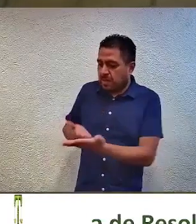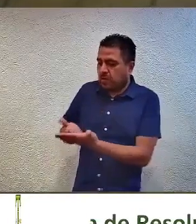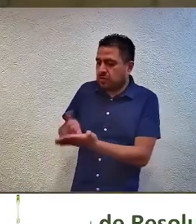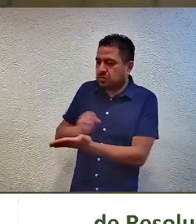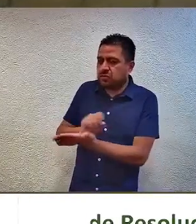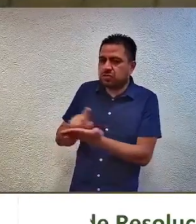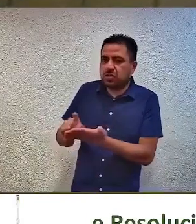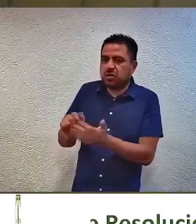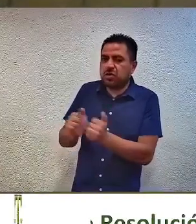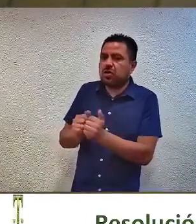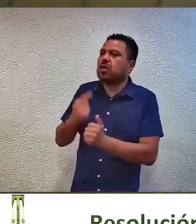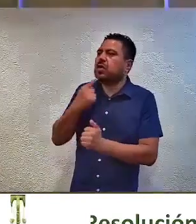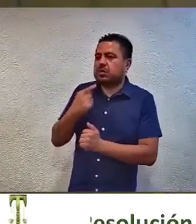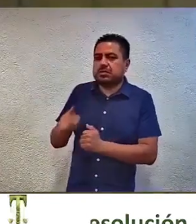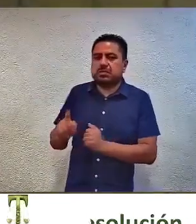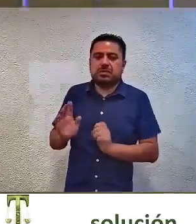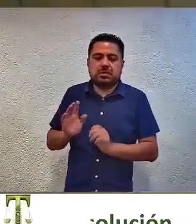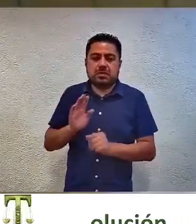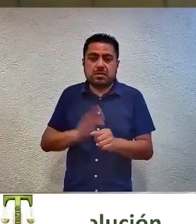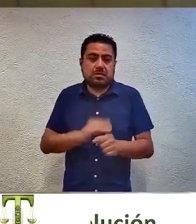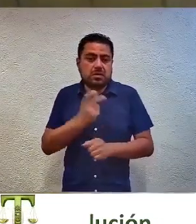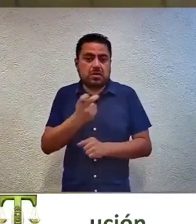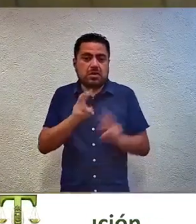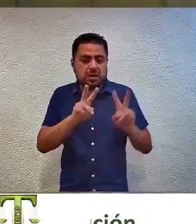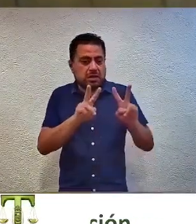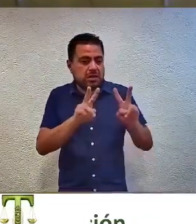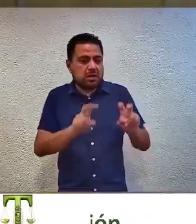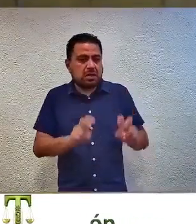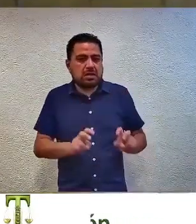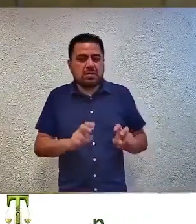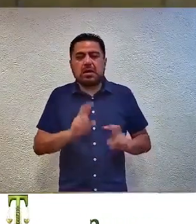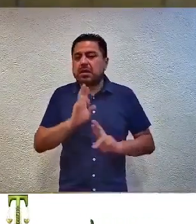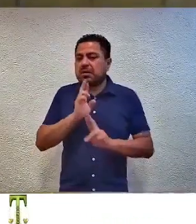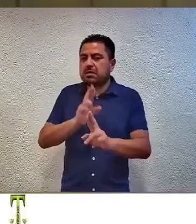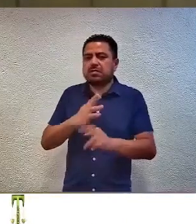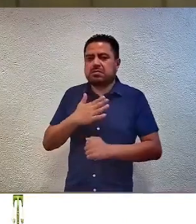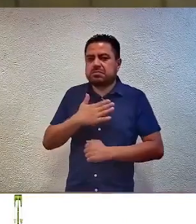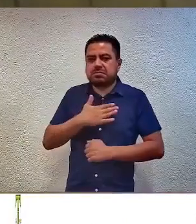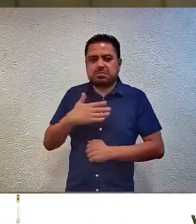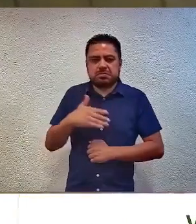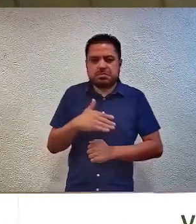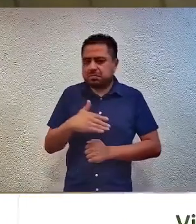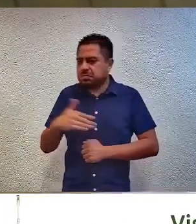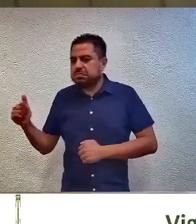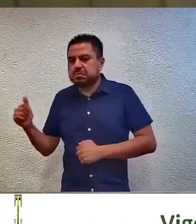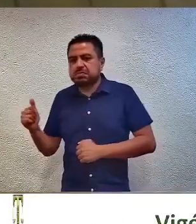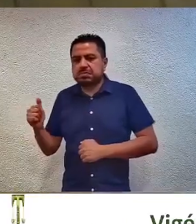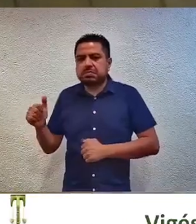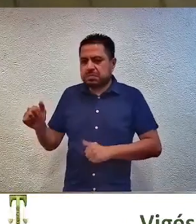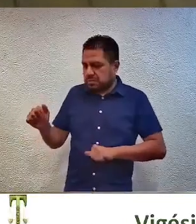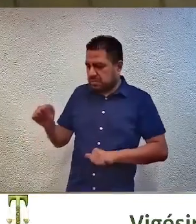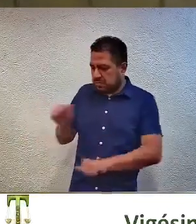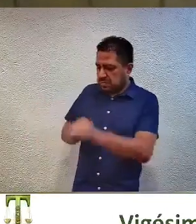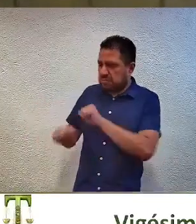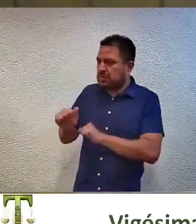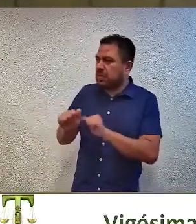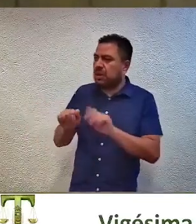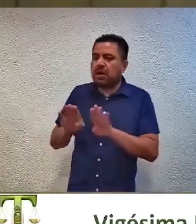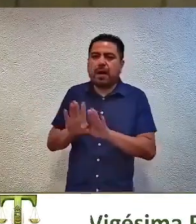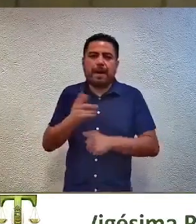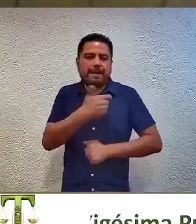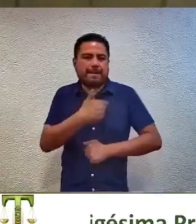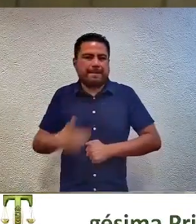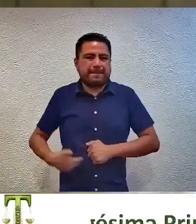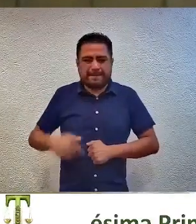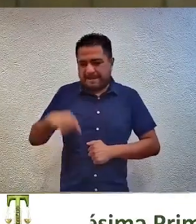solicitud de excusa. Por lo tanto, dichos asuntos serán resueltos sin mi presencia, fungiendo para tal efecto como presidenta de